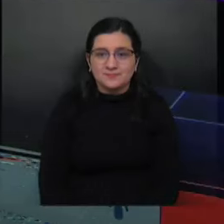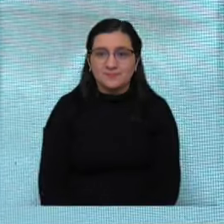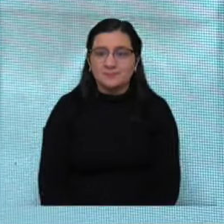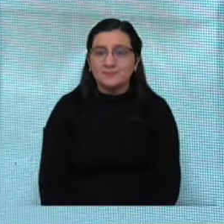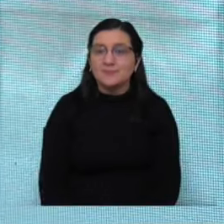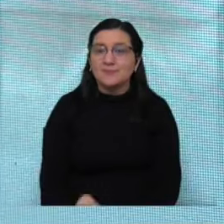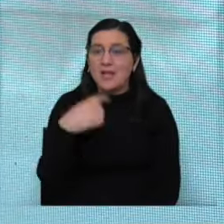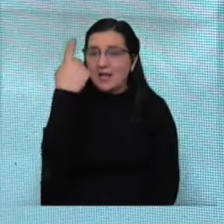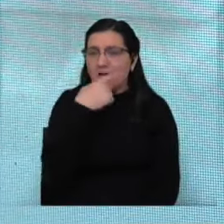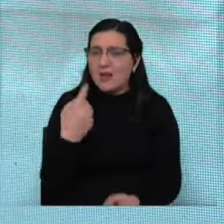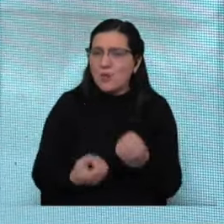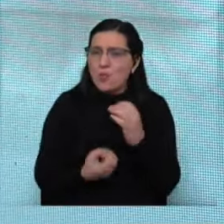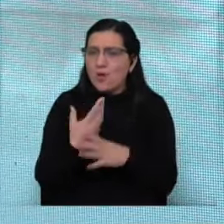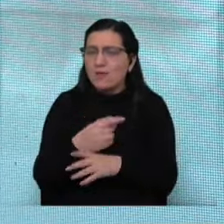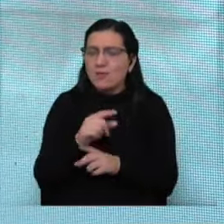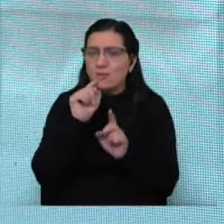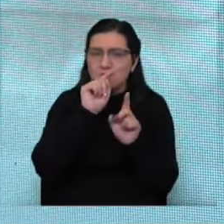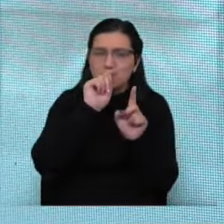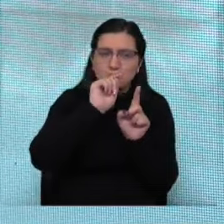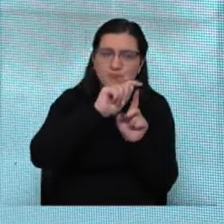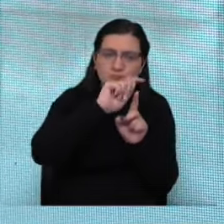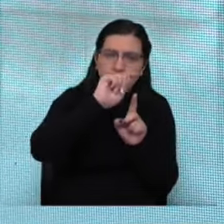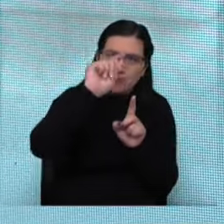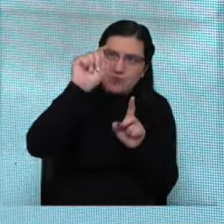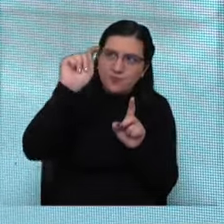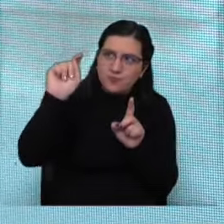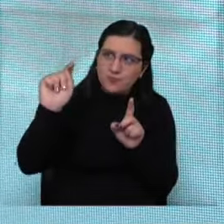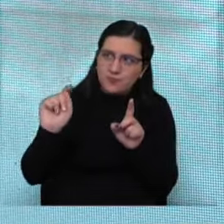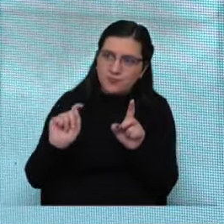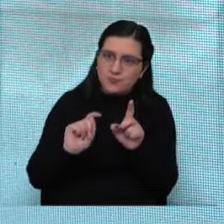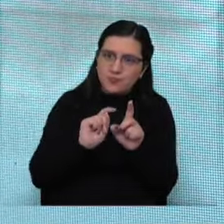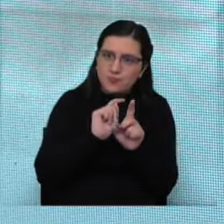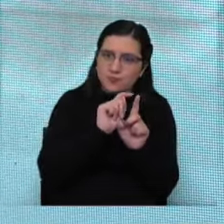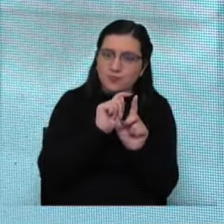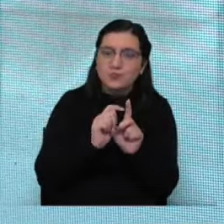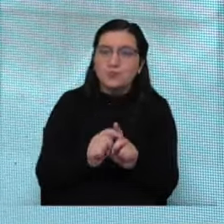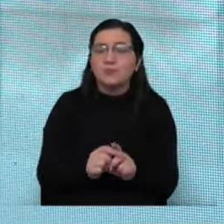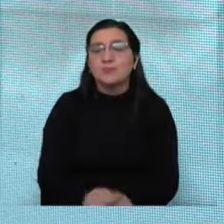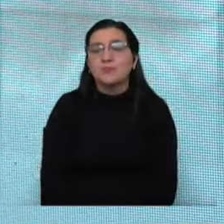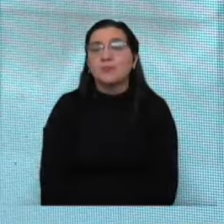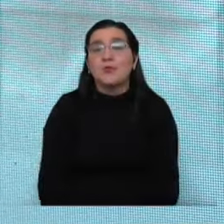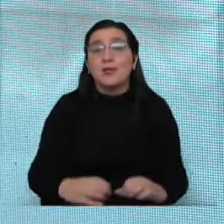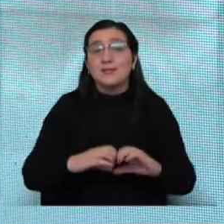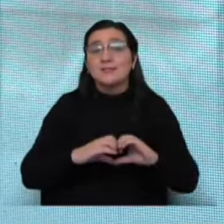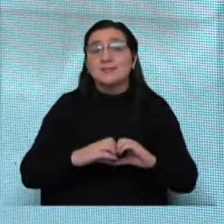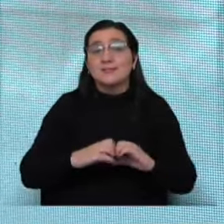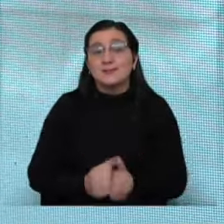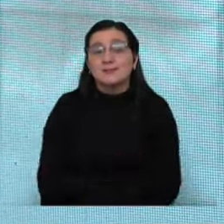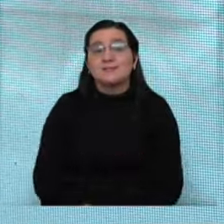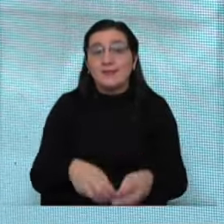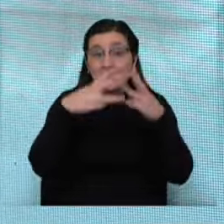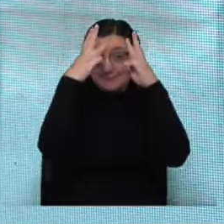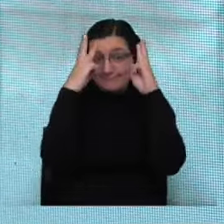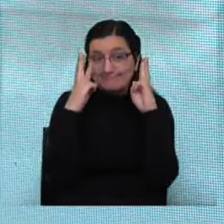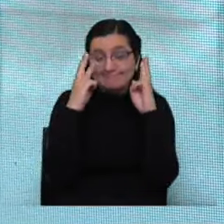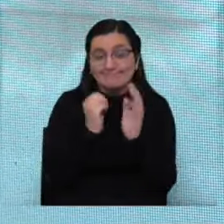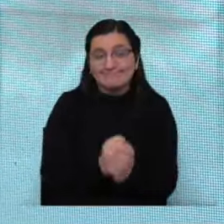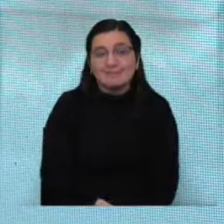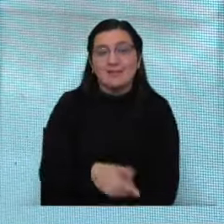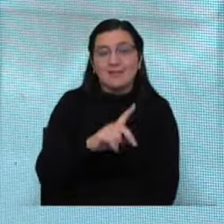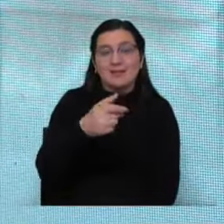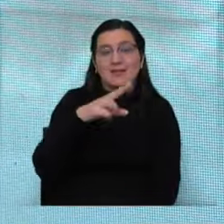este con como con puntos suspensivos alrededor una cara de asombro un corazoncito Con los dedos otra una princesa o